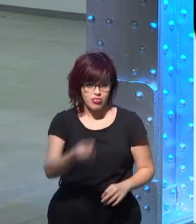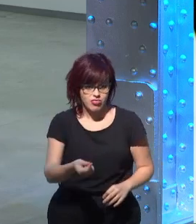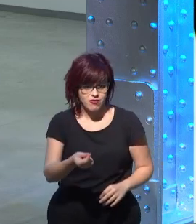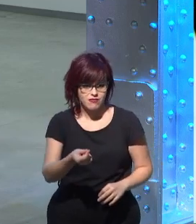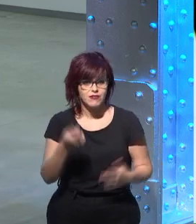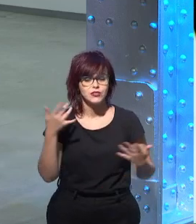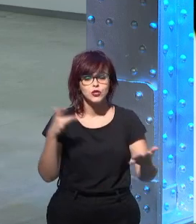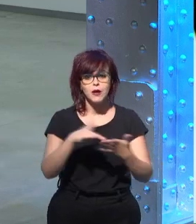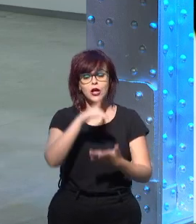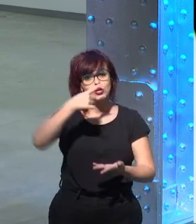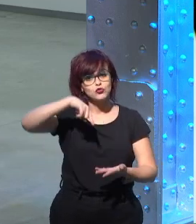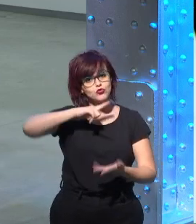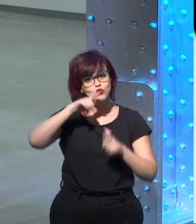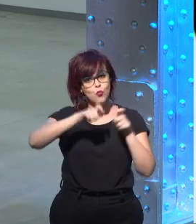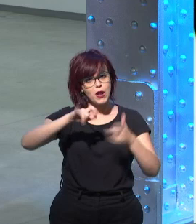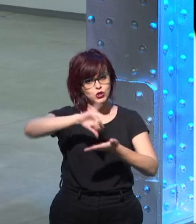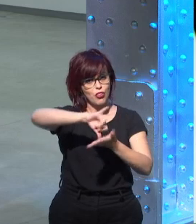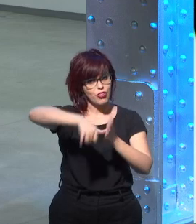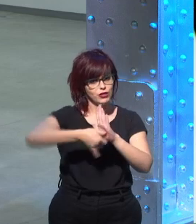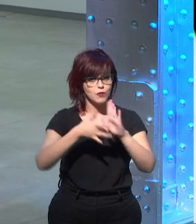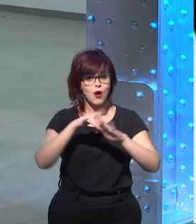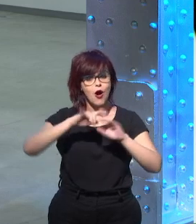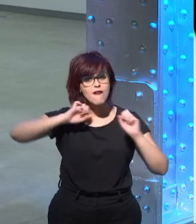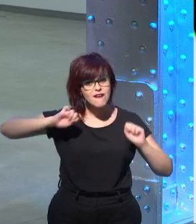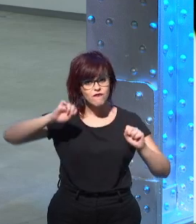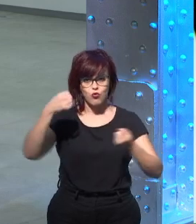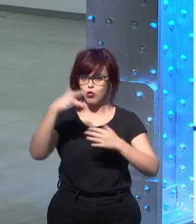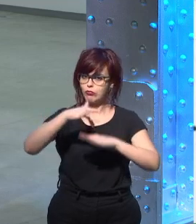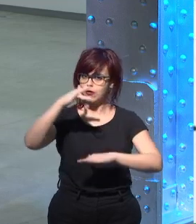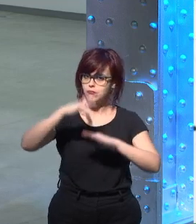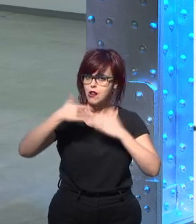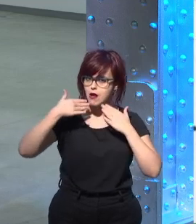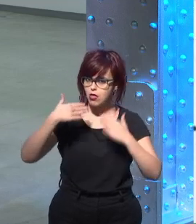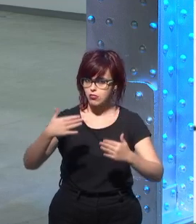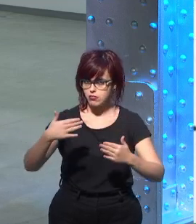somos el centro de toda esta revolución digital.